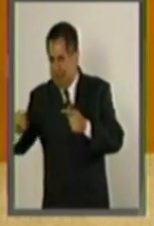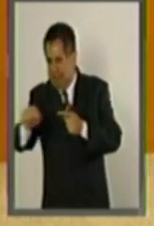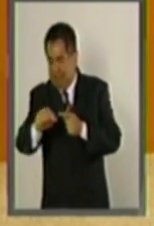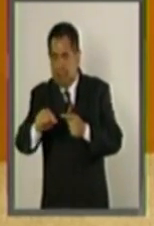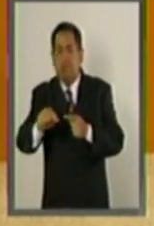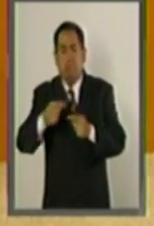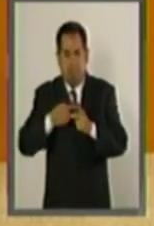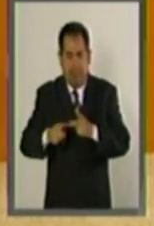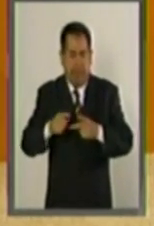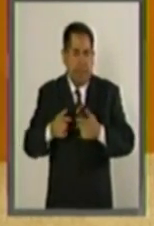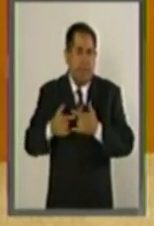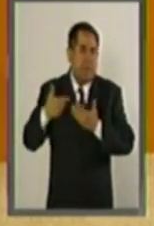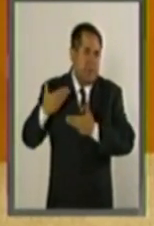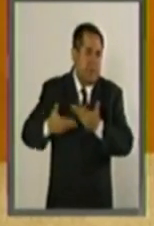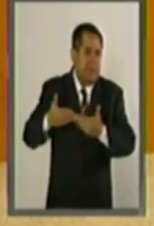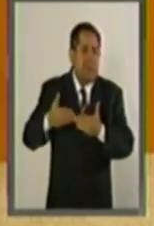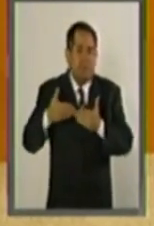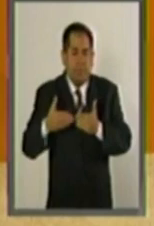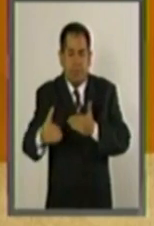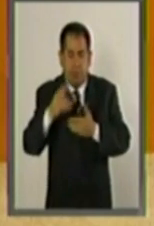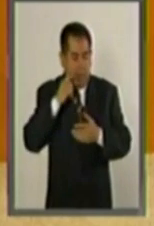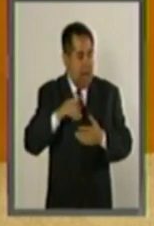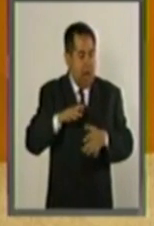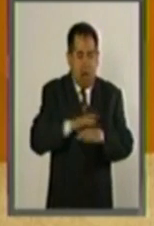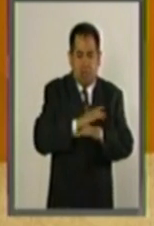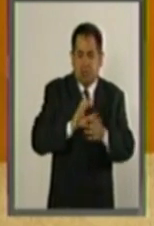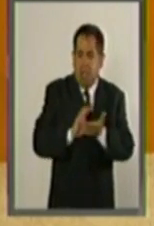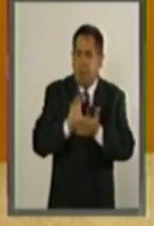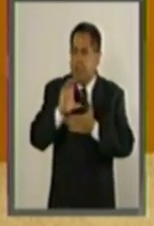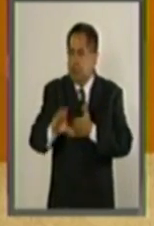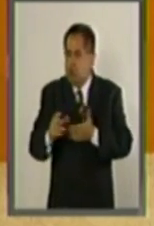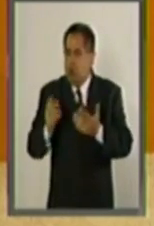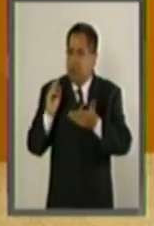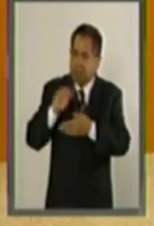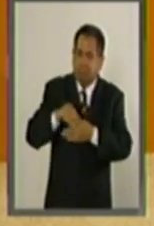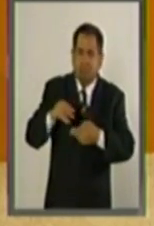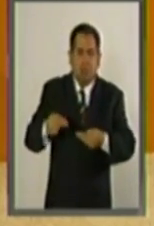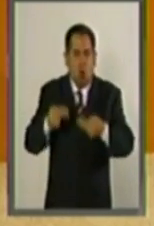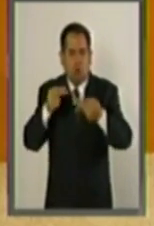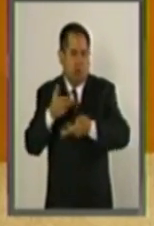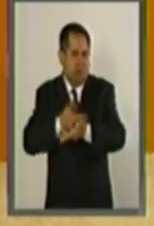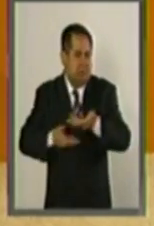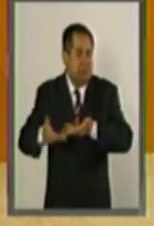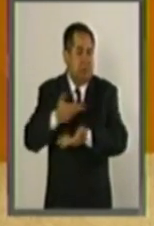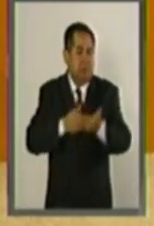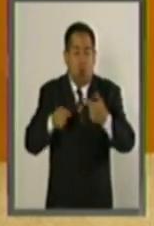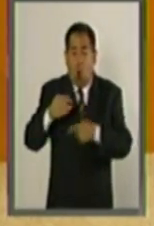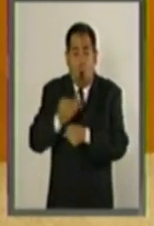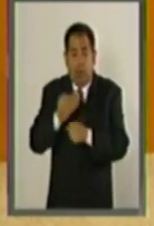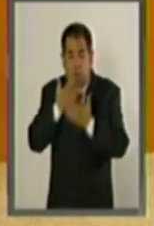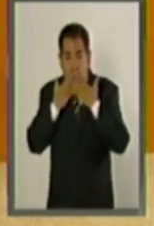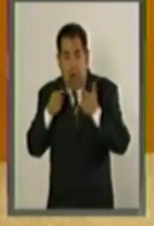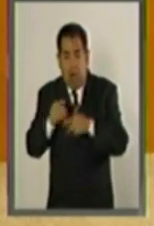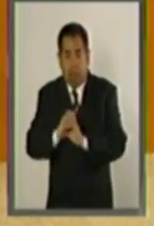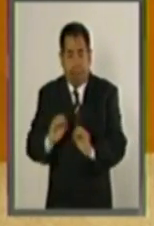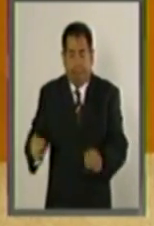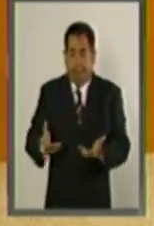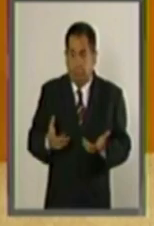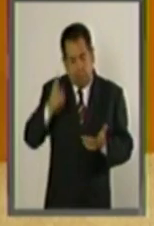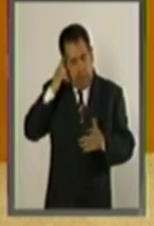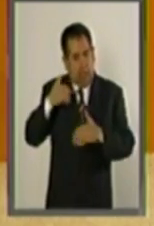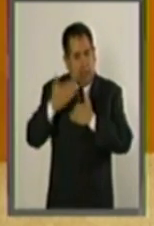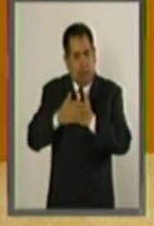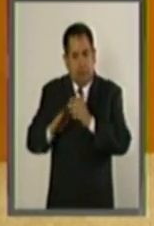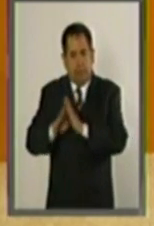el proceso histórico para generar inversión recíproca entre ambos países, inexistencia en la actualidad, así como para superar